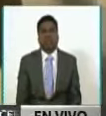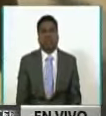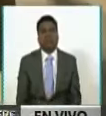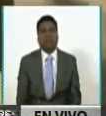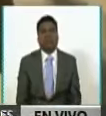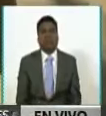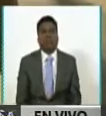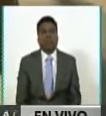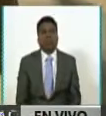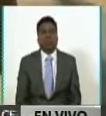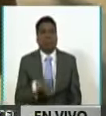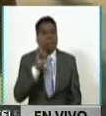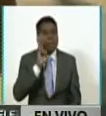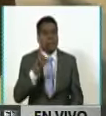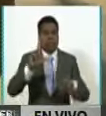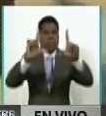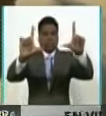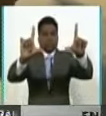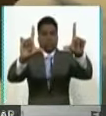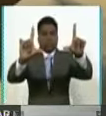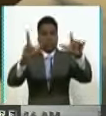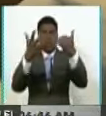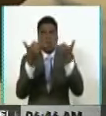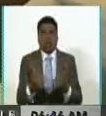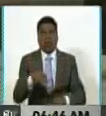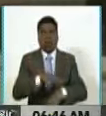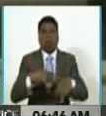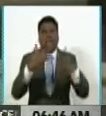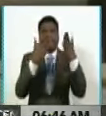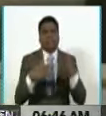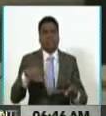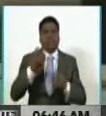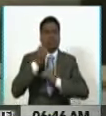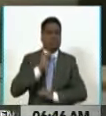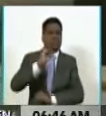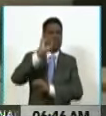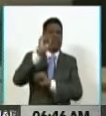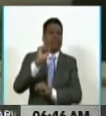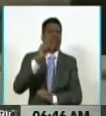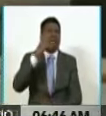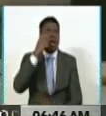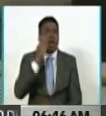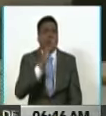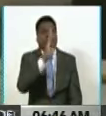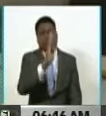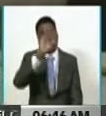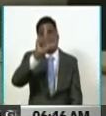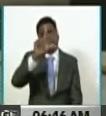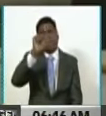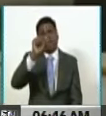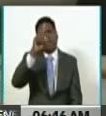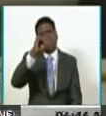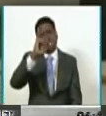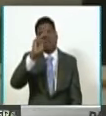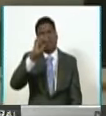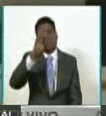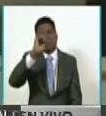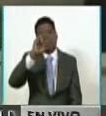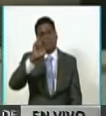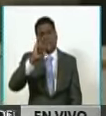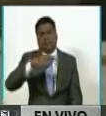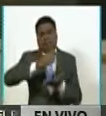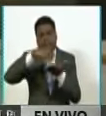Vemos entonces en pantalla al ministro del Poder Popular para la Defensa, Vladimir Padrino López, estampando allí su firma y rindiéndole